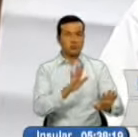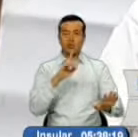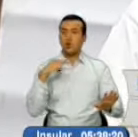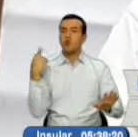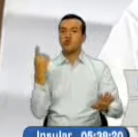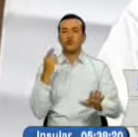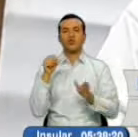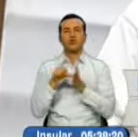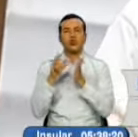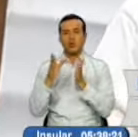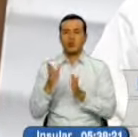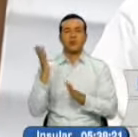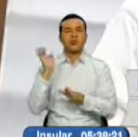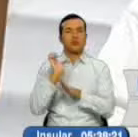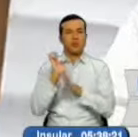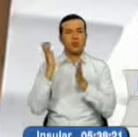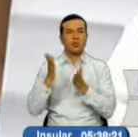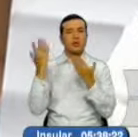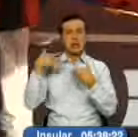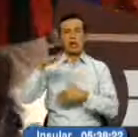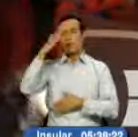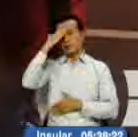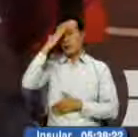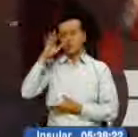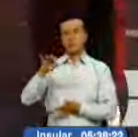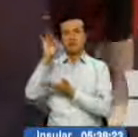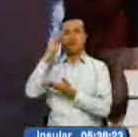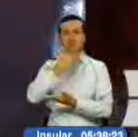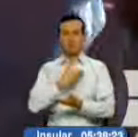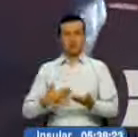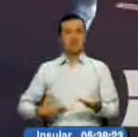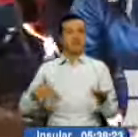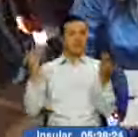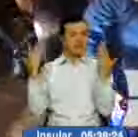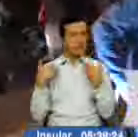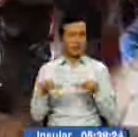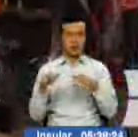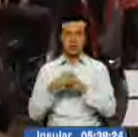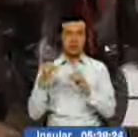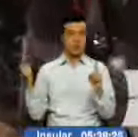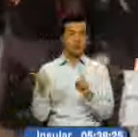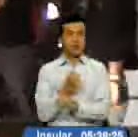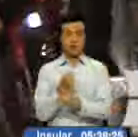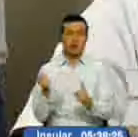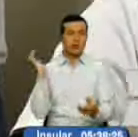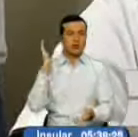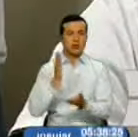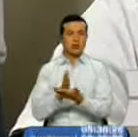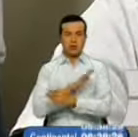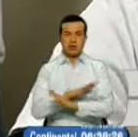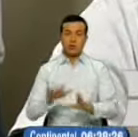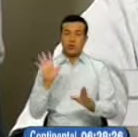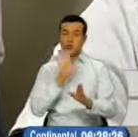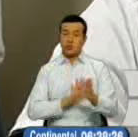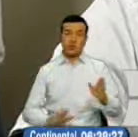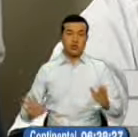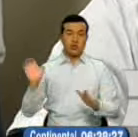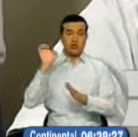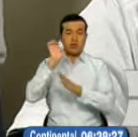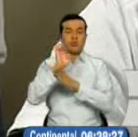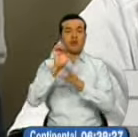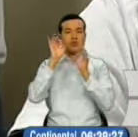ecuatorianos ya hemos decidido quién es nuestro presidente. Y esperan que la violencia deje las calles por el bien social. A nivel nacional, como